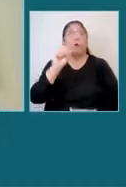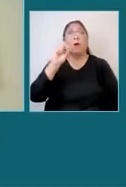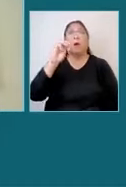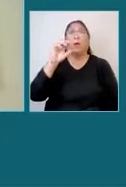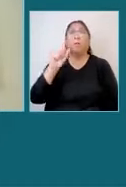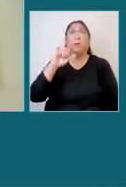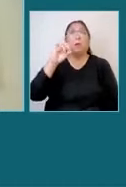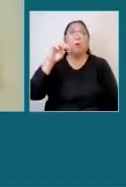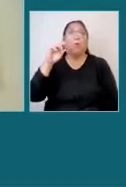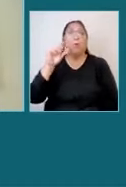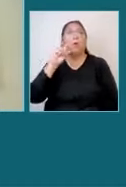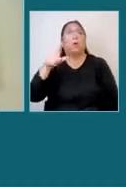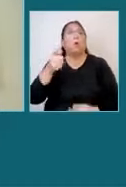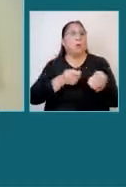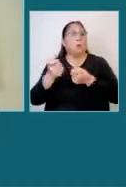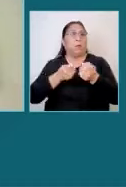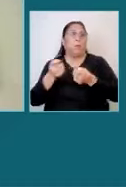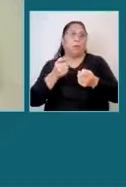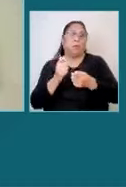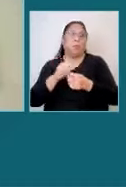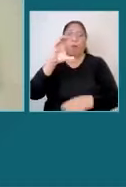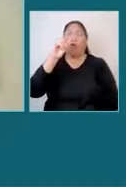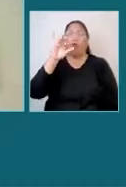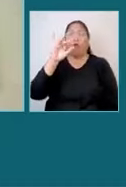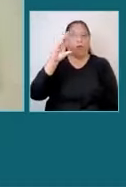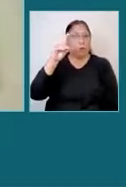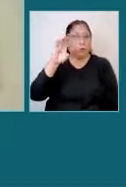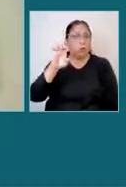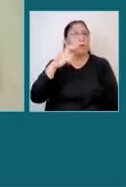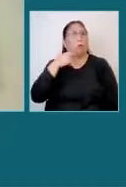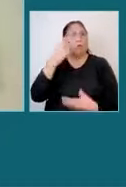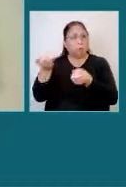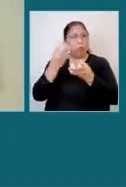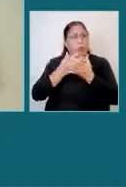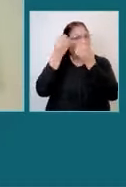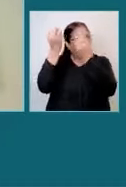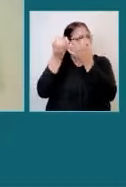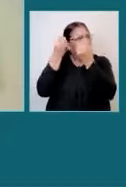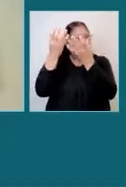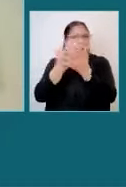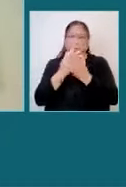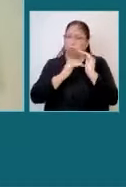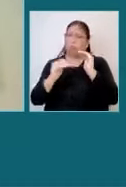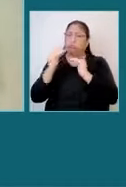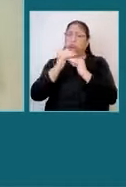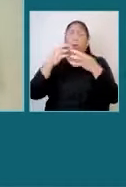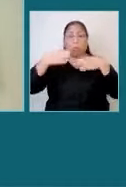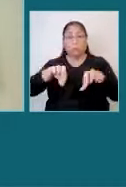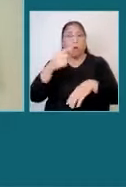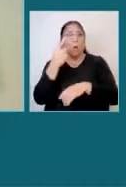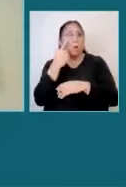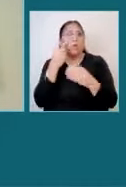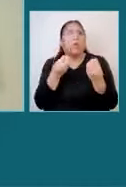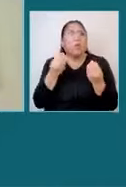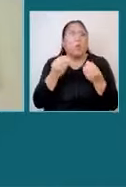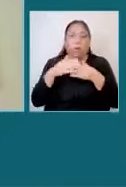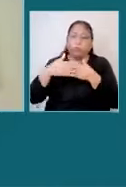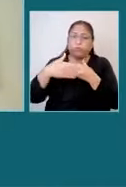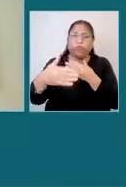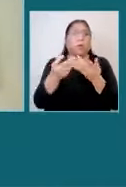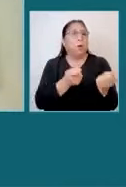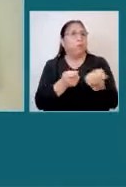Yamamura, gerente de Desarrollo e Innovación de COFIDE, quienes nos brindarán información relevante que nos permitirá conocer cómo vamos avanzando en los